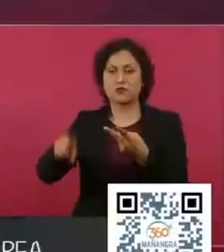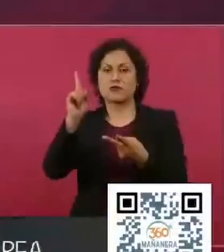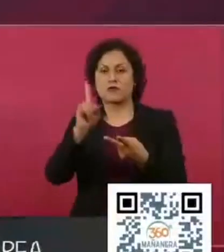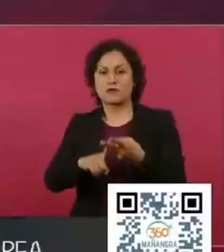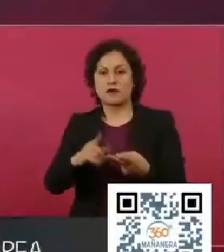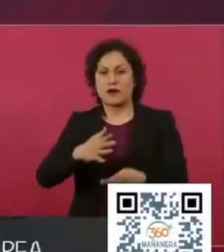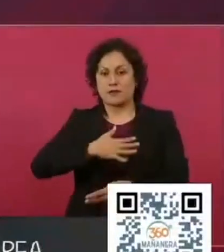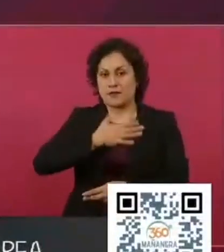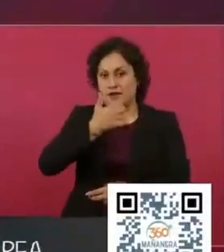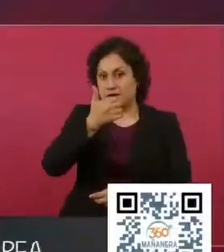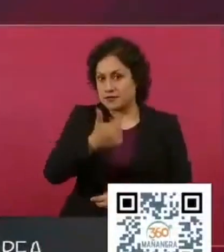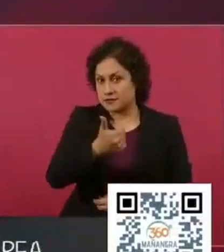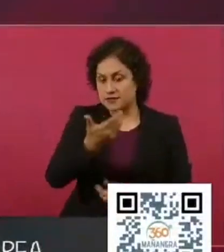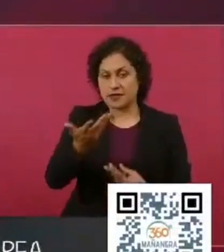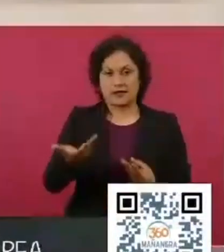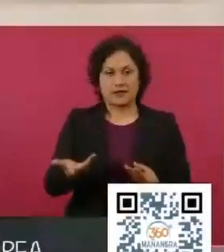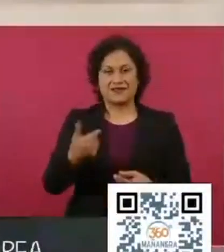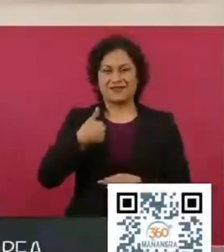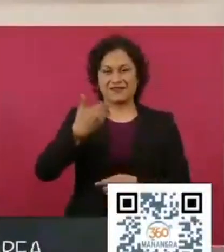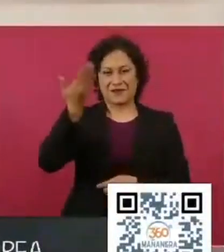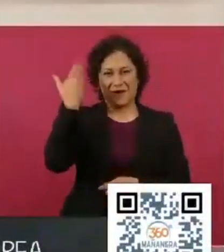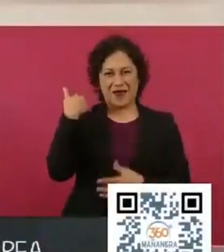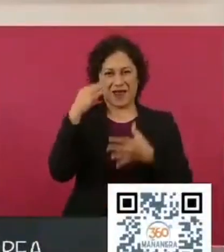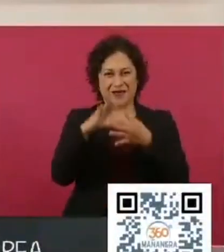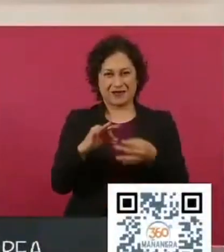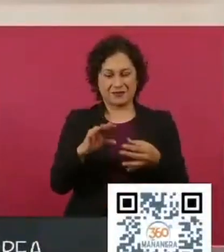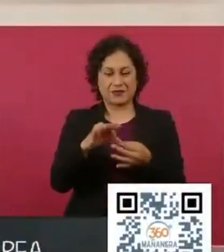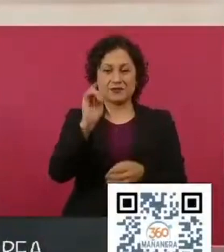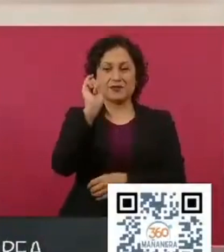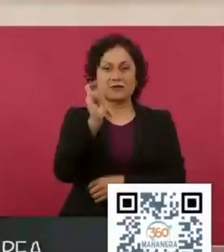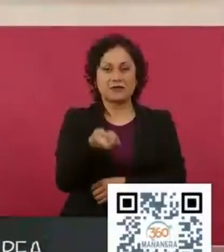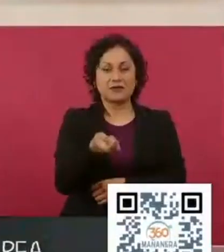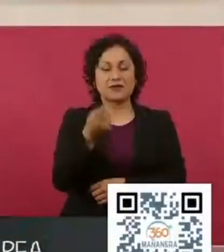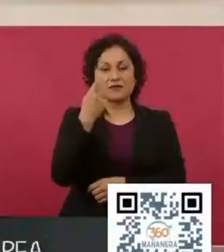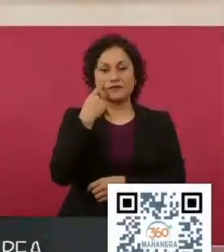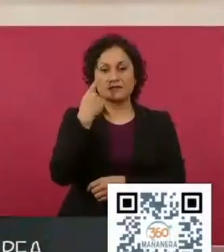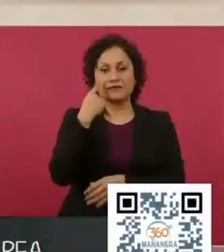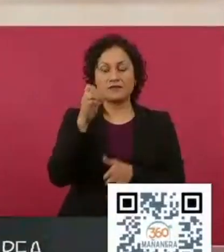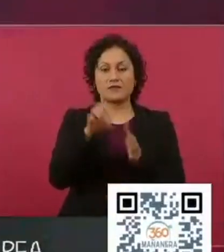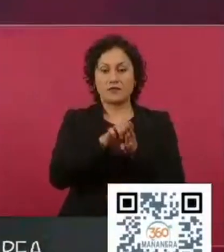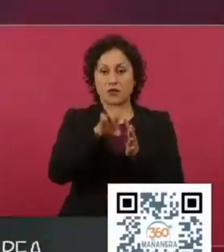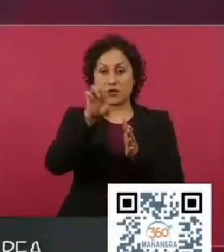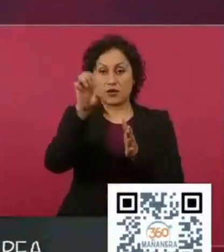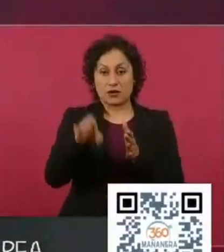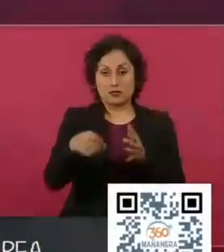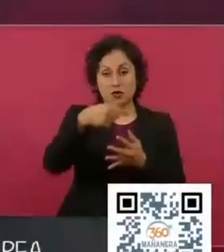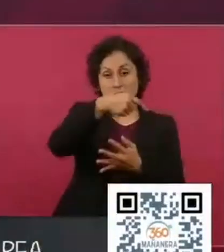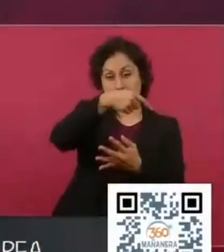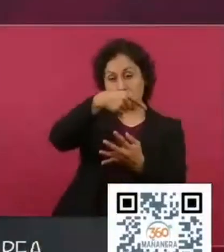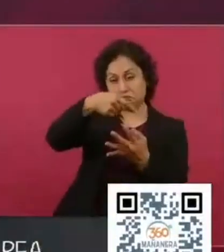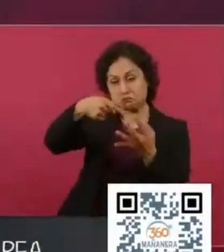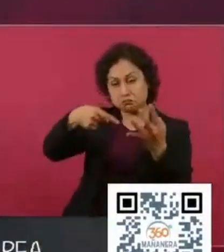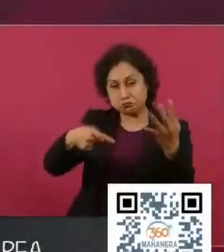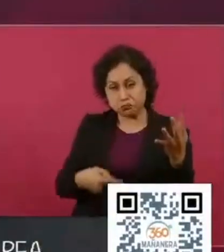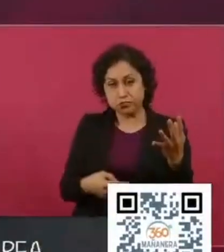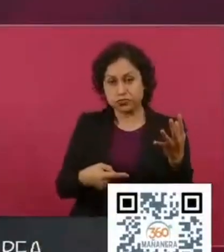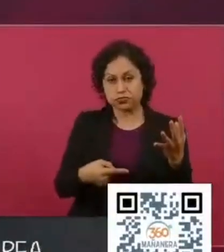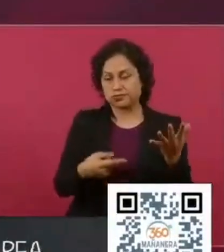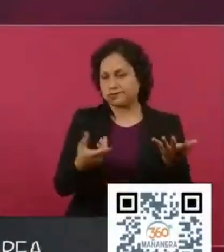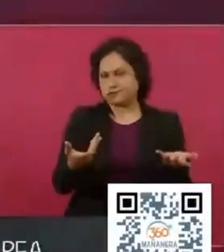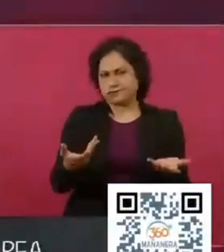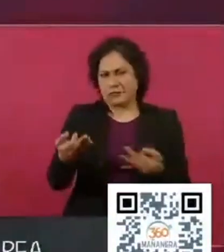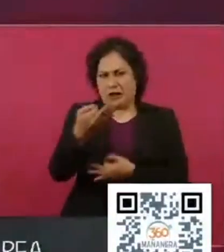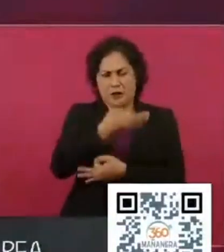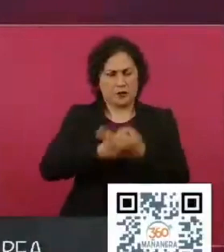les comentaba yo de que en todo hay